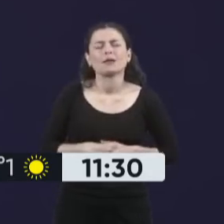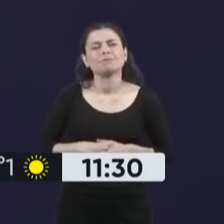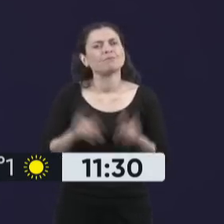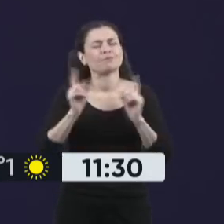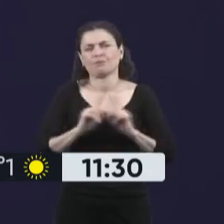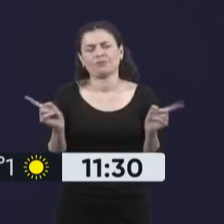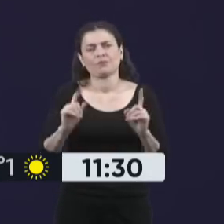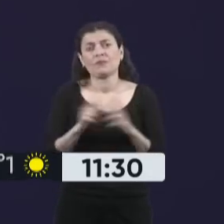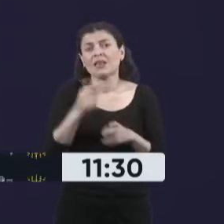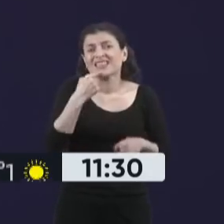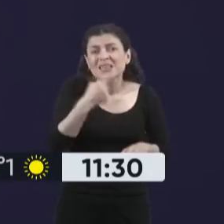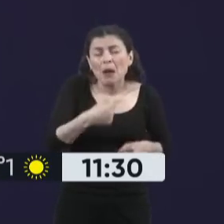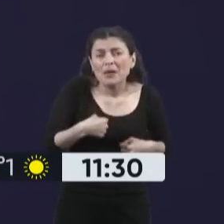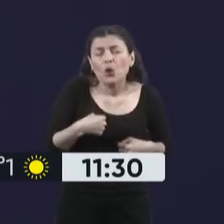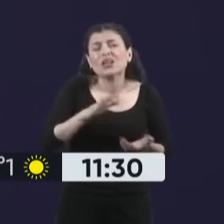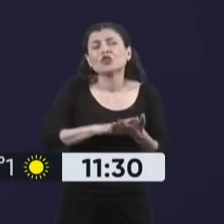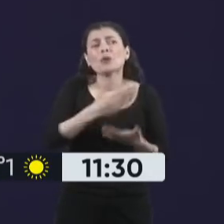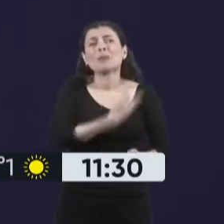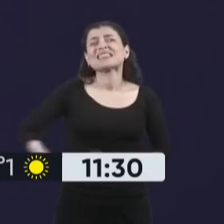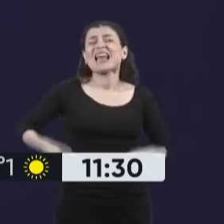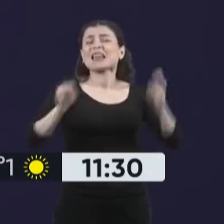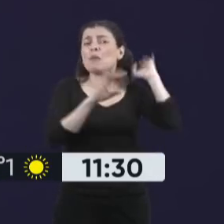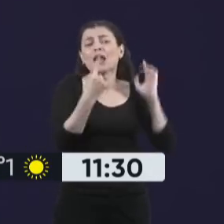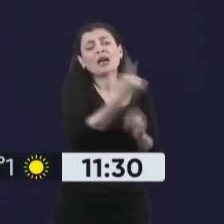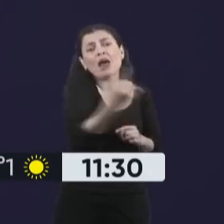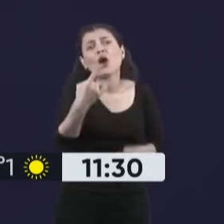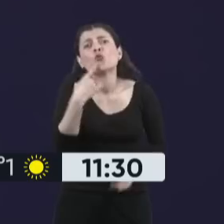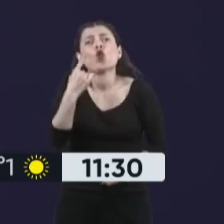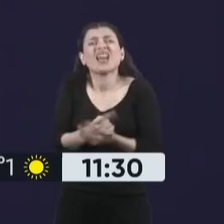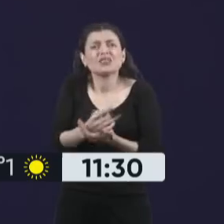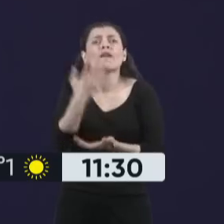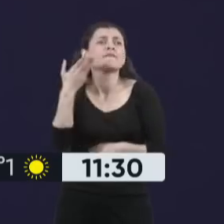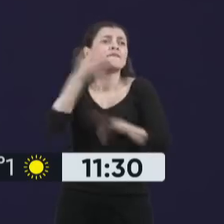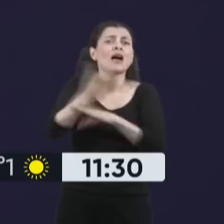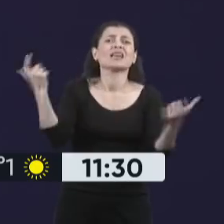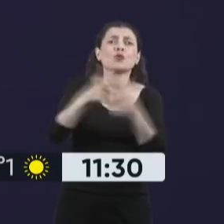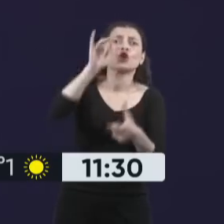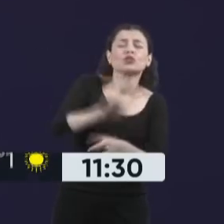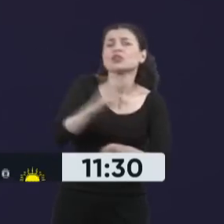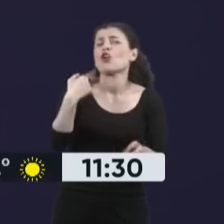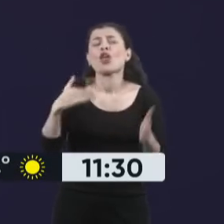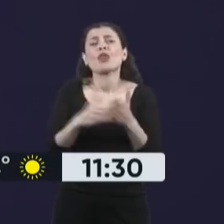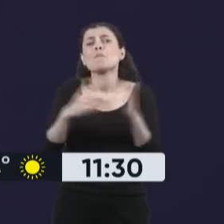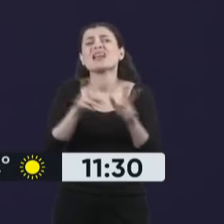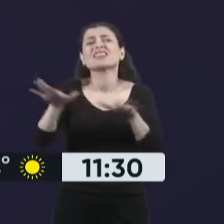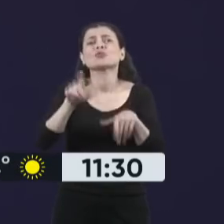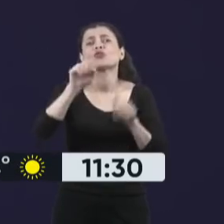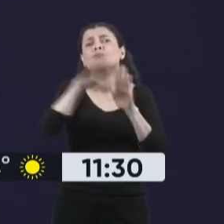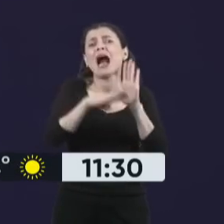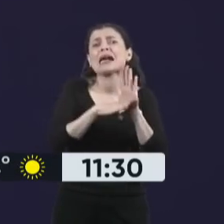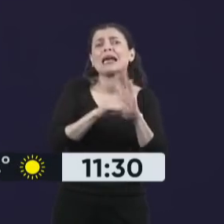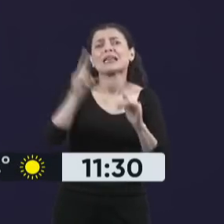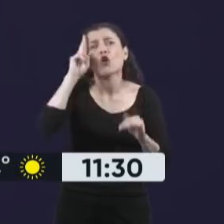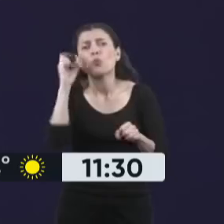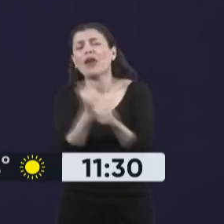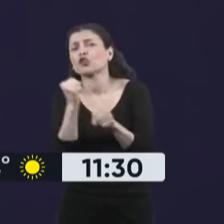preguntarían si la pregunta fuese sobre el presidente Milei, cada presidente elige con quién reunirse y tendrá temas de agenda que así lo meriten y no nos